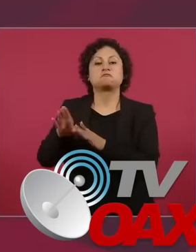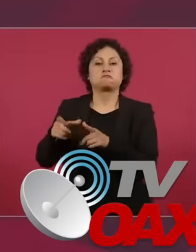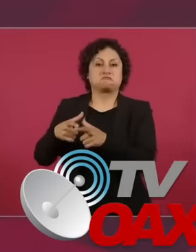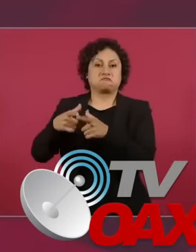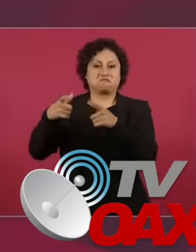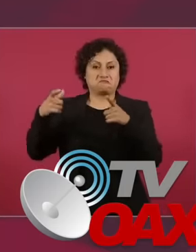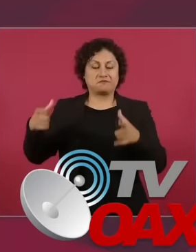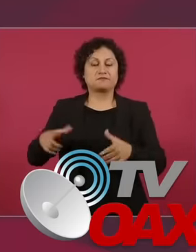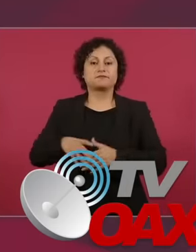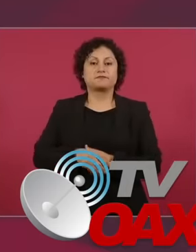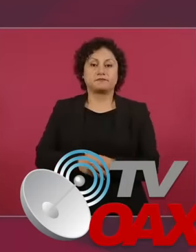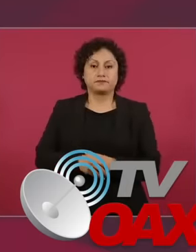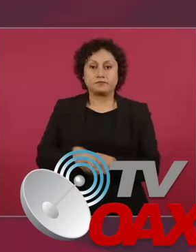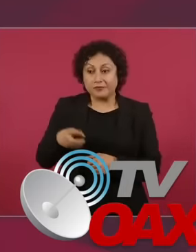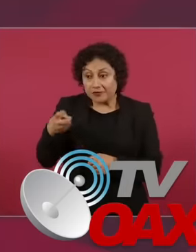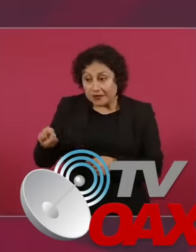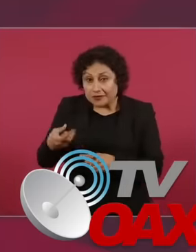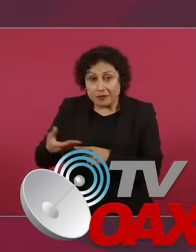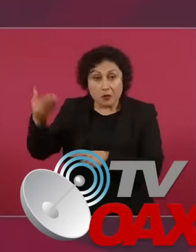tiempo.